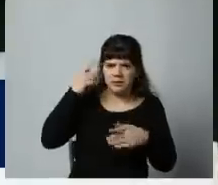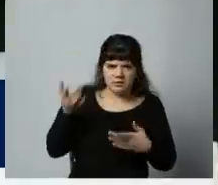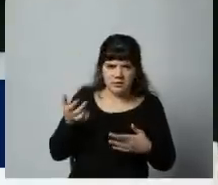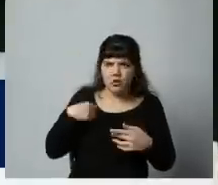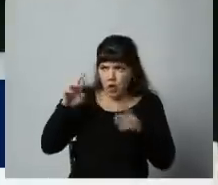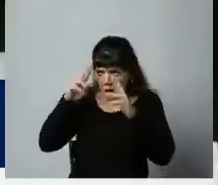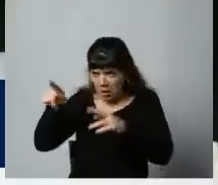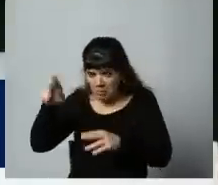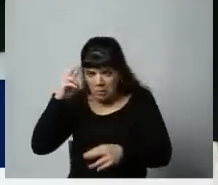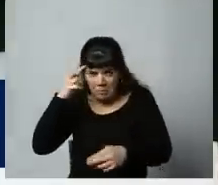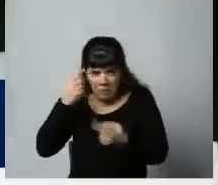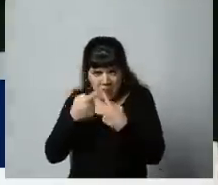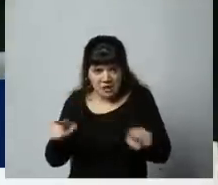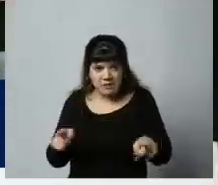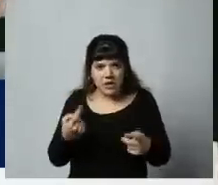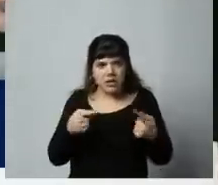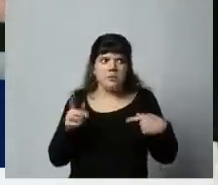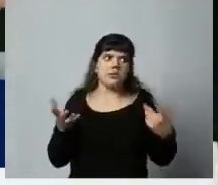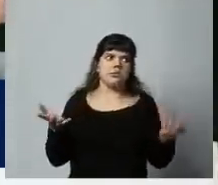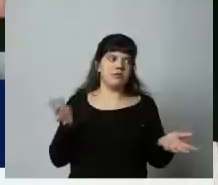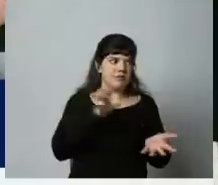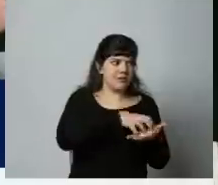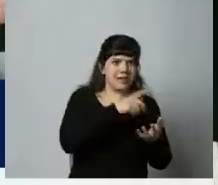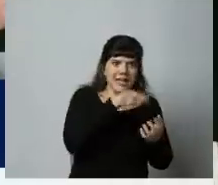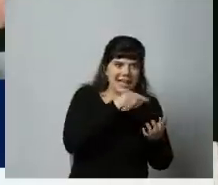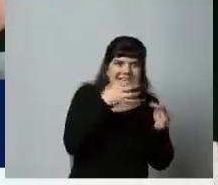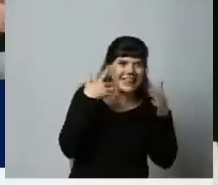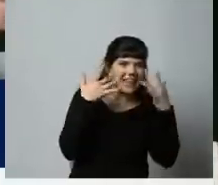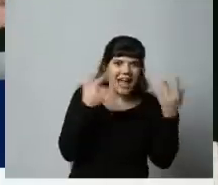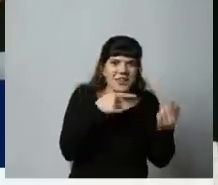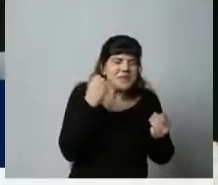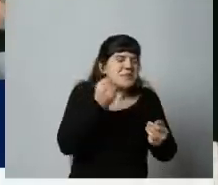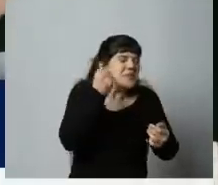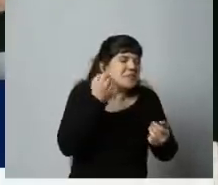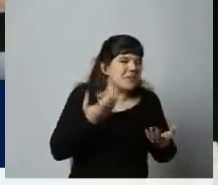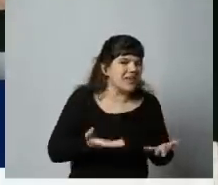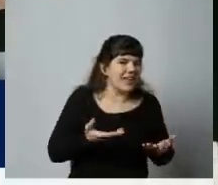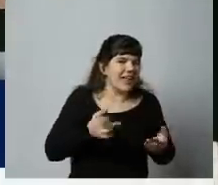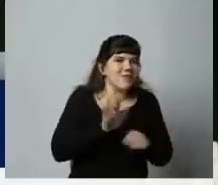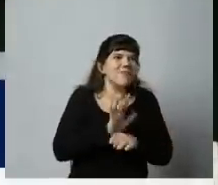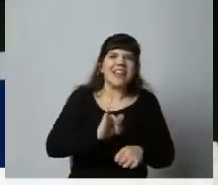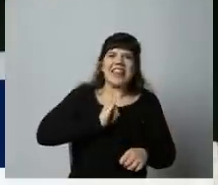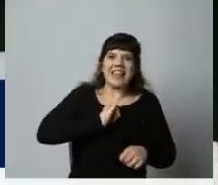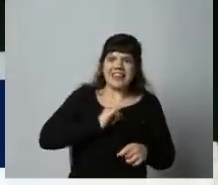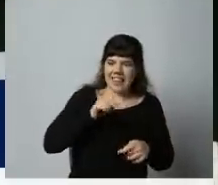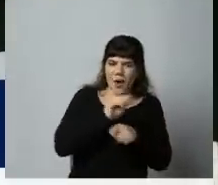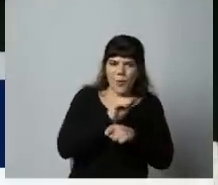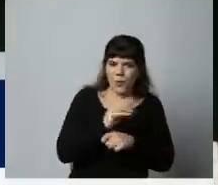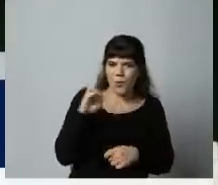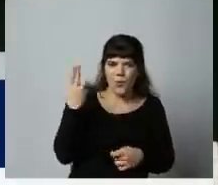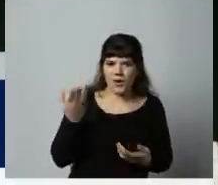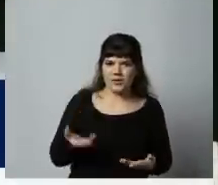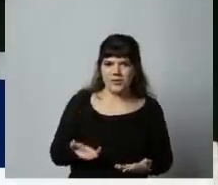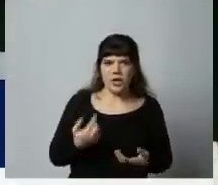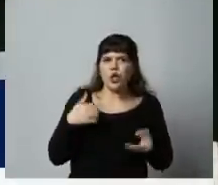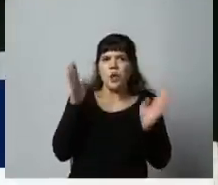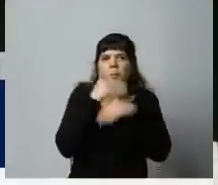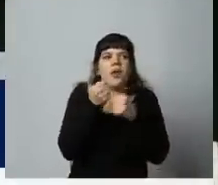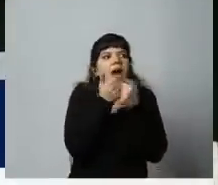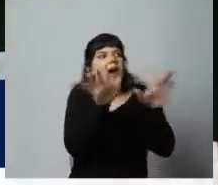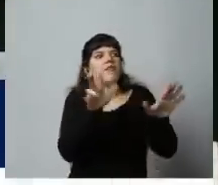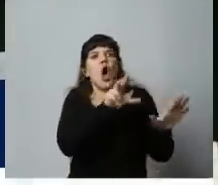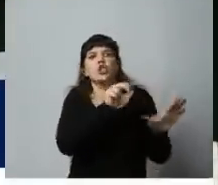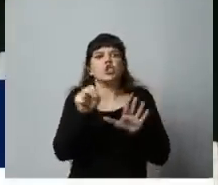respetamos las diferencias pero bueno el galpón esto que estamos haciendo es parte de la identidad nosotros no podemos salir una sala de 800